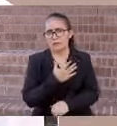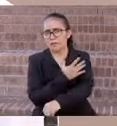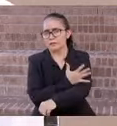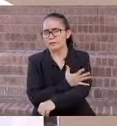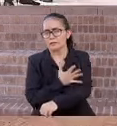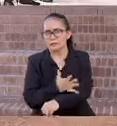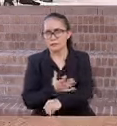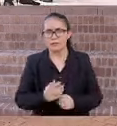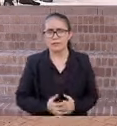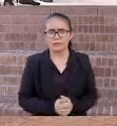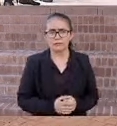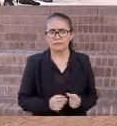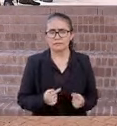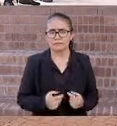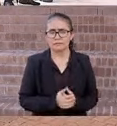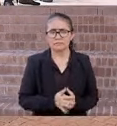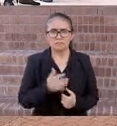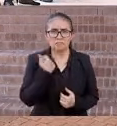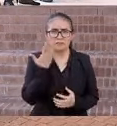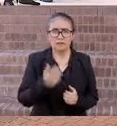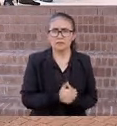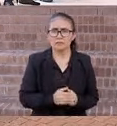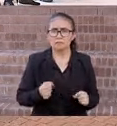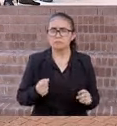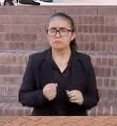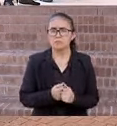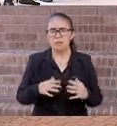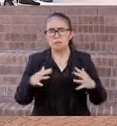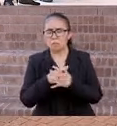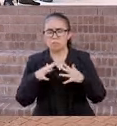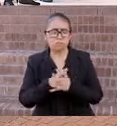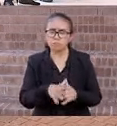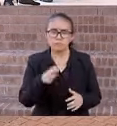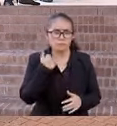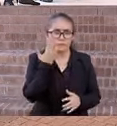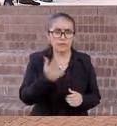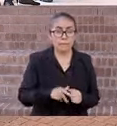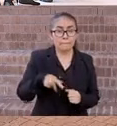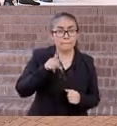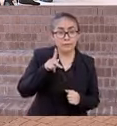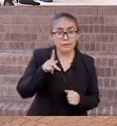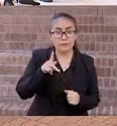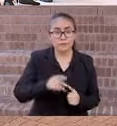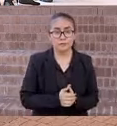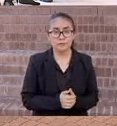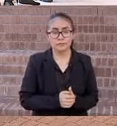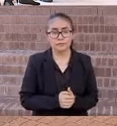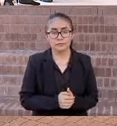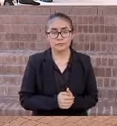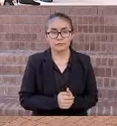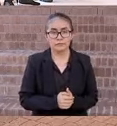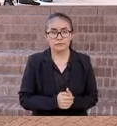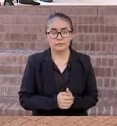madero querían la violencia pero no